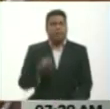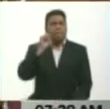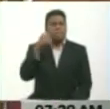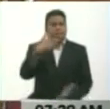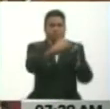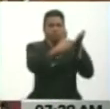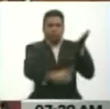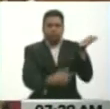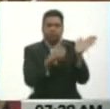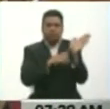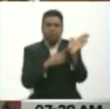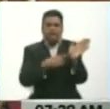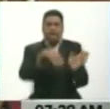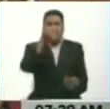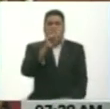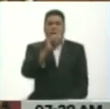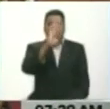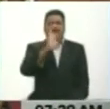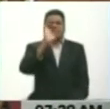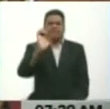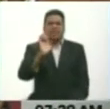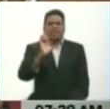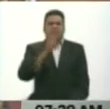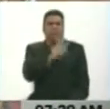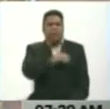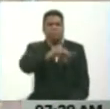España el día de ayer.